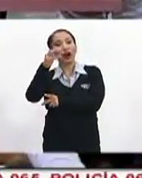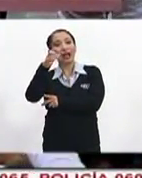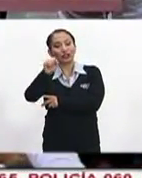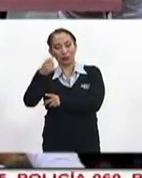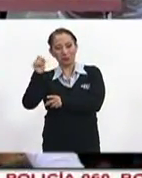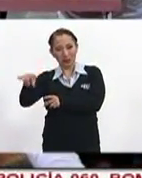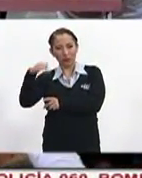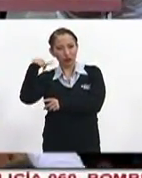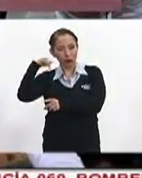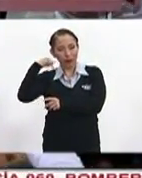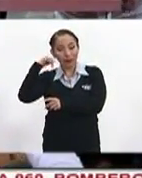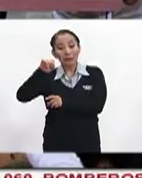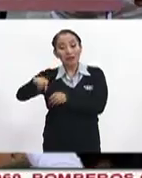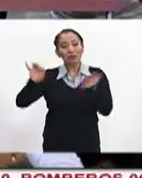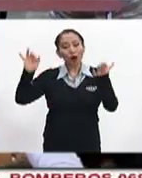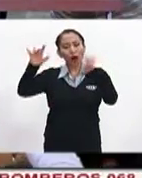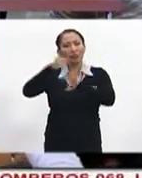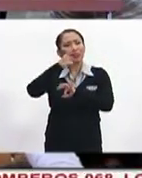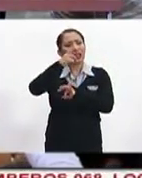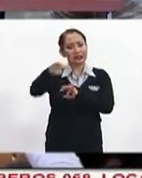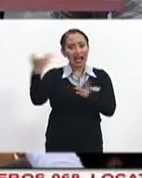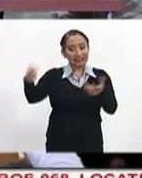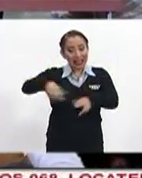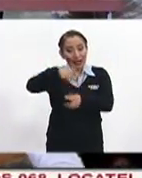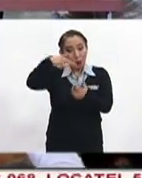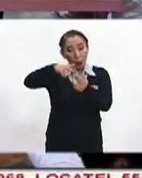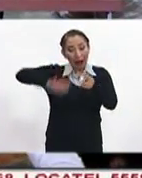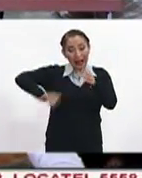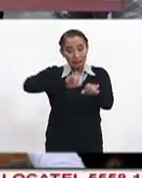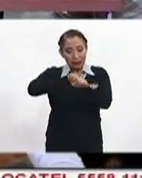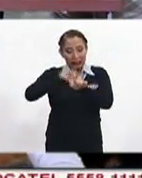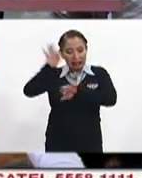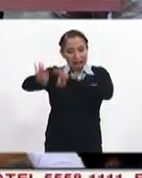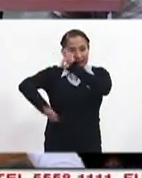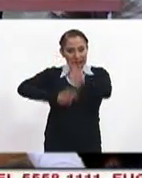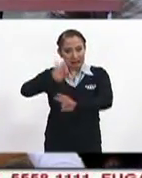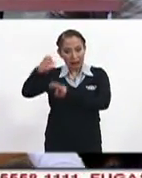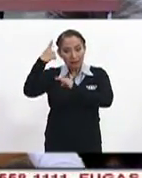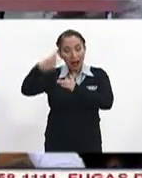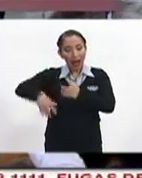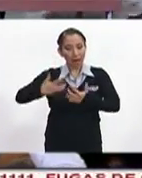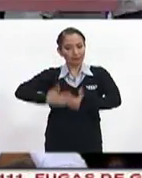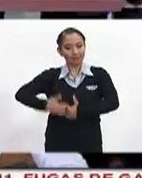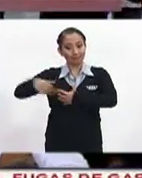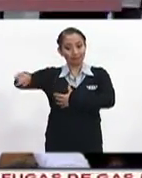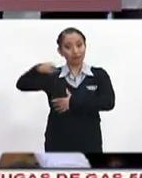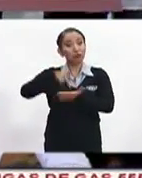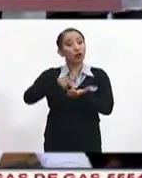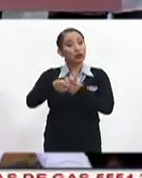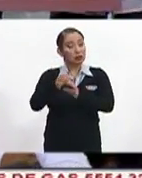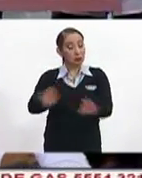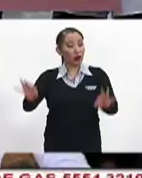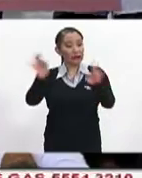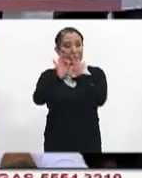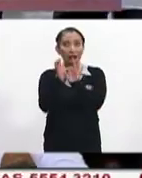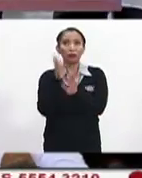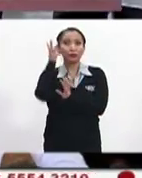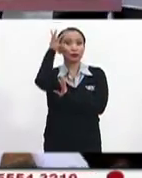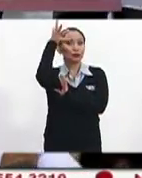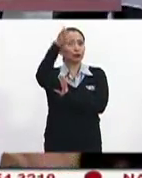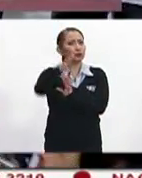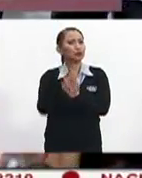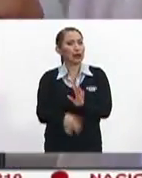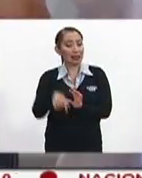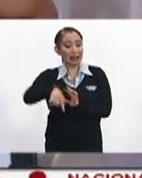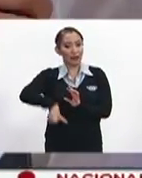estado de Yucatán. En este evento afirmó que la creación de esas zonas económicas especiales es uno de los proyectos más importantes y